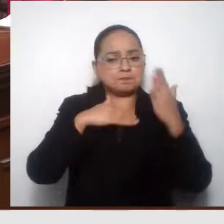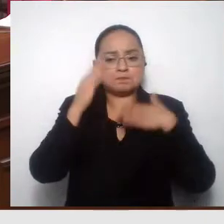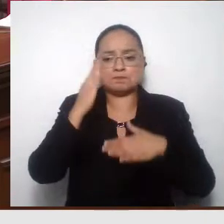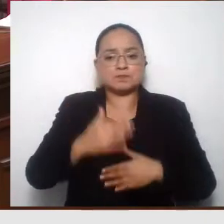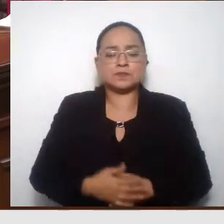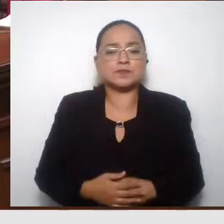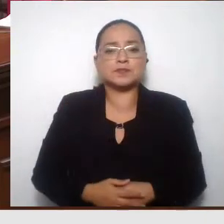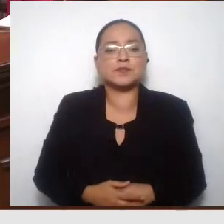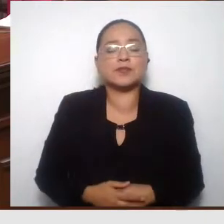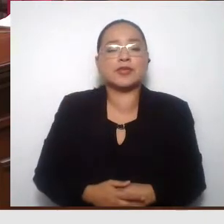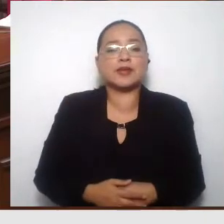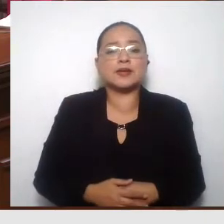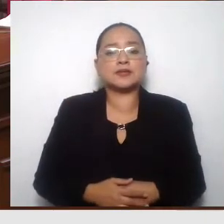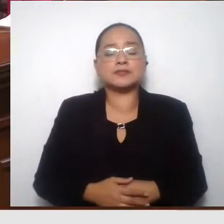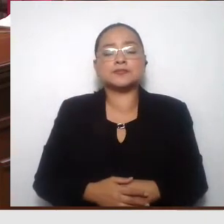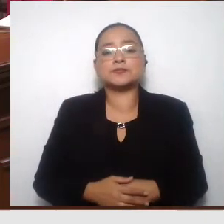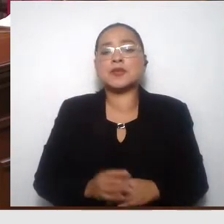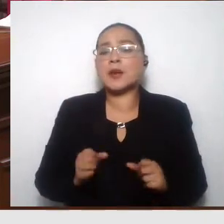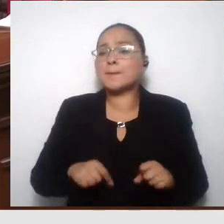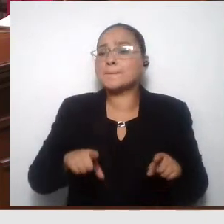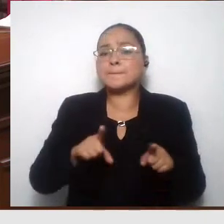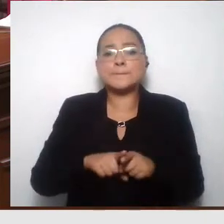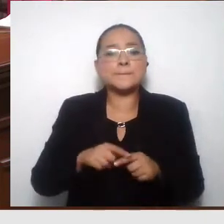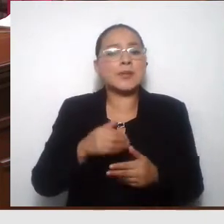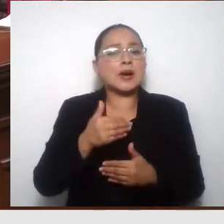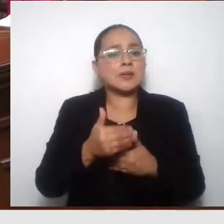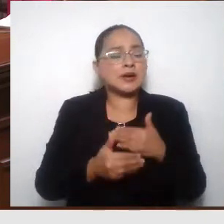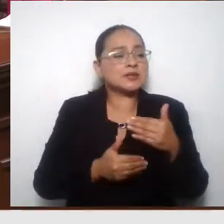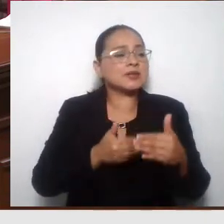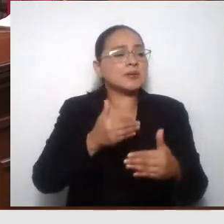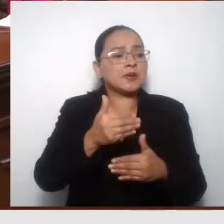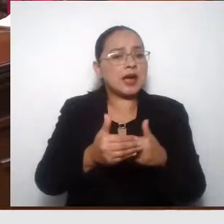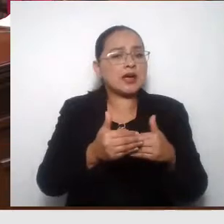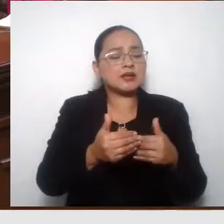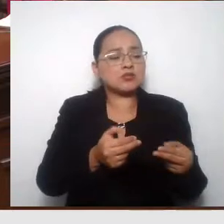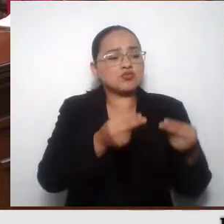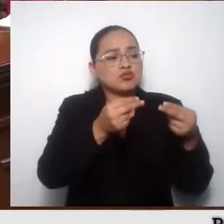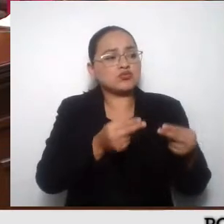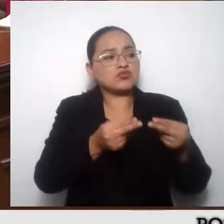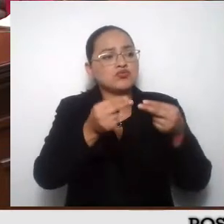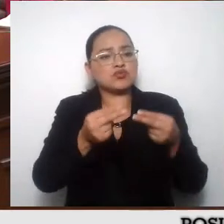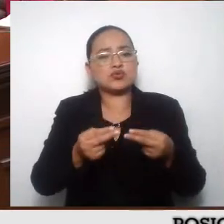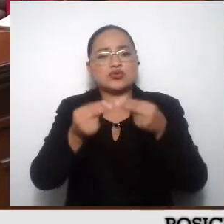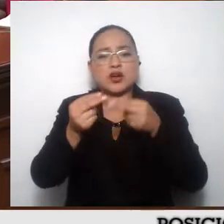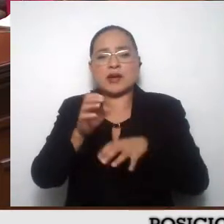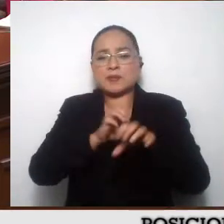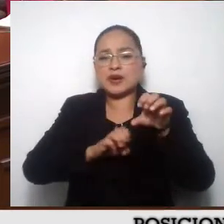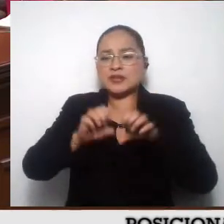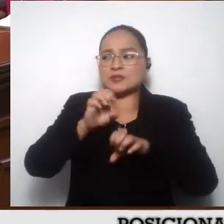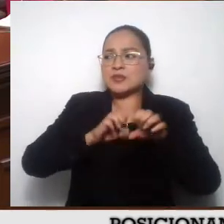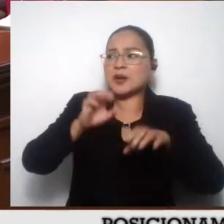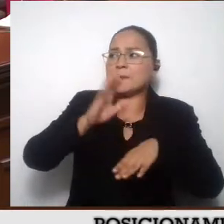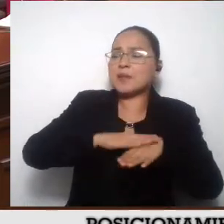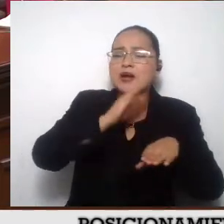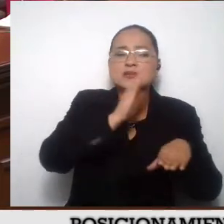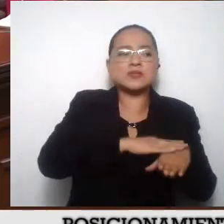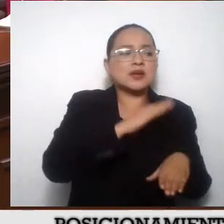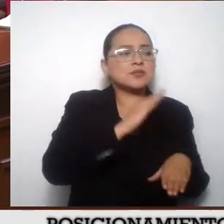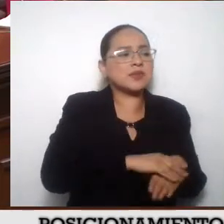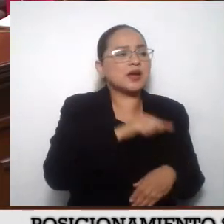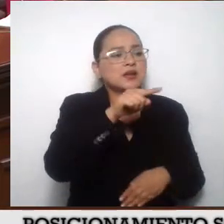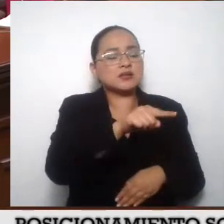A como siguió avanzando, vimos cómo estas mismas condiciones fueron generando